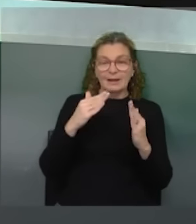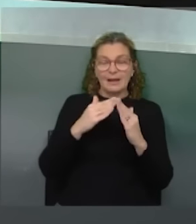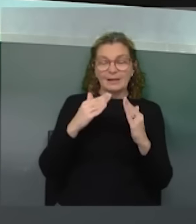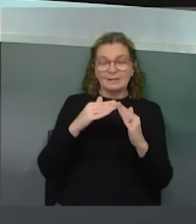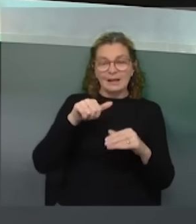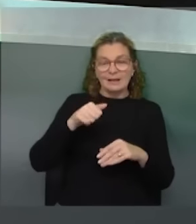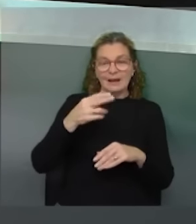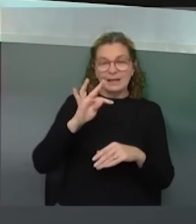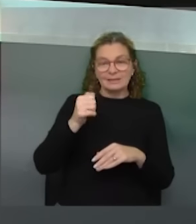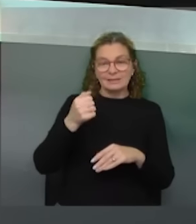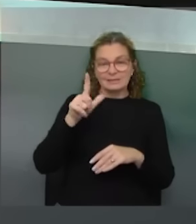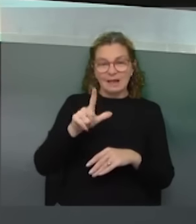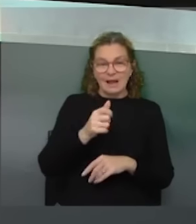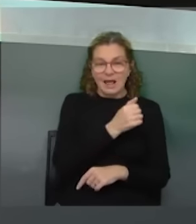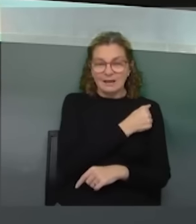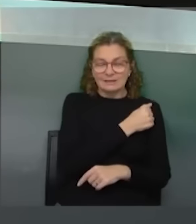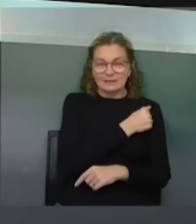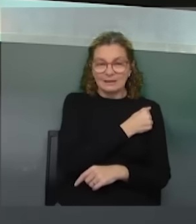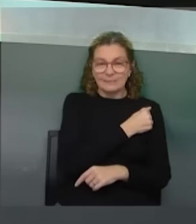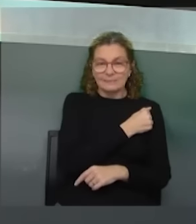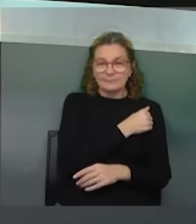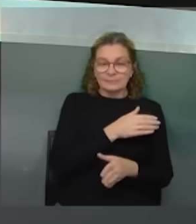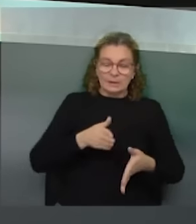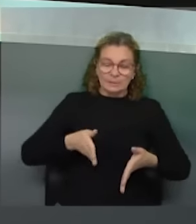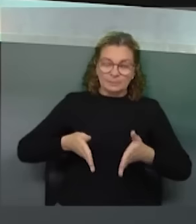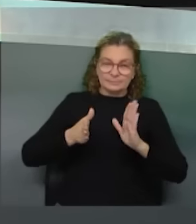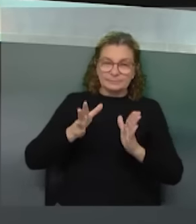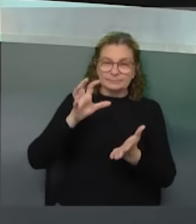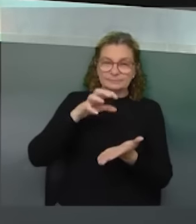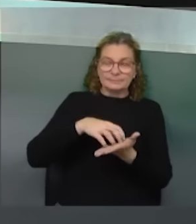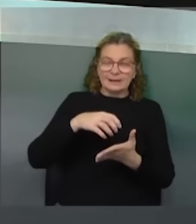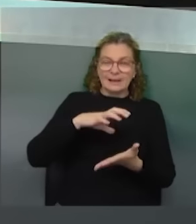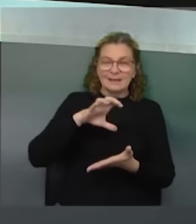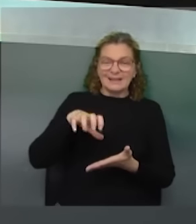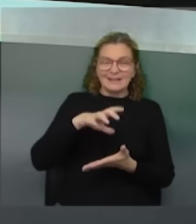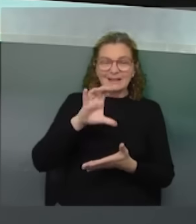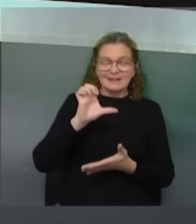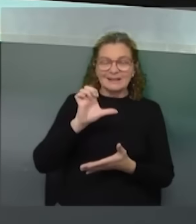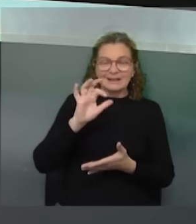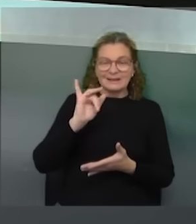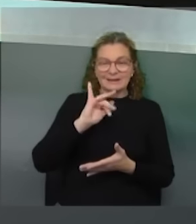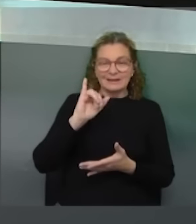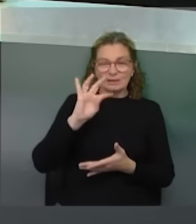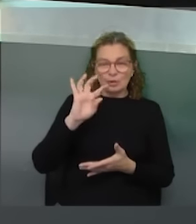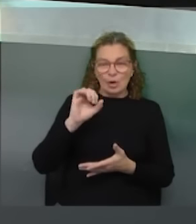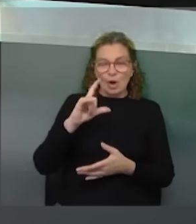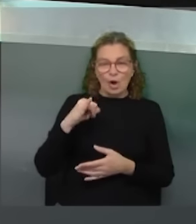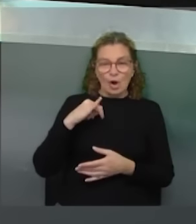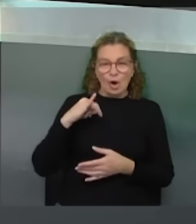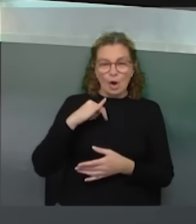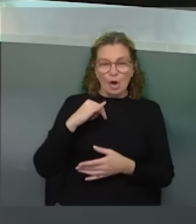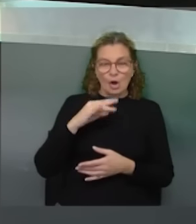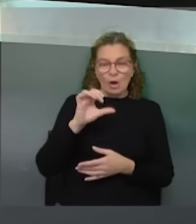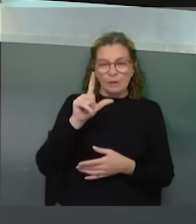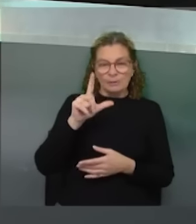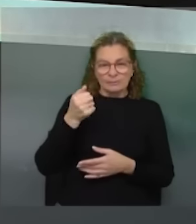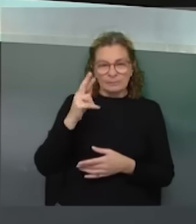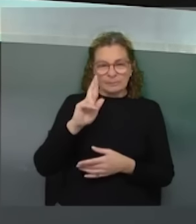artigas que está en la edificación ubicada en Cerrito y Colón que se denomina popularmente solar de